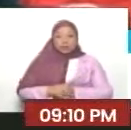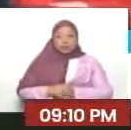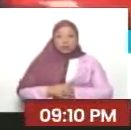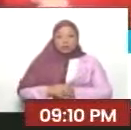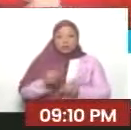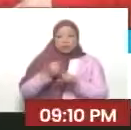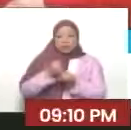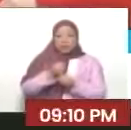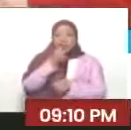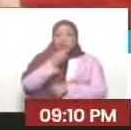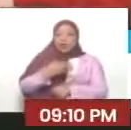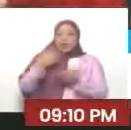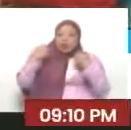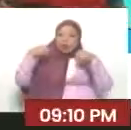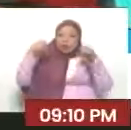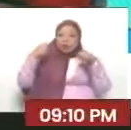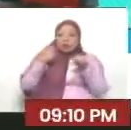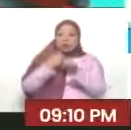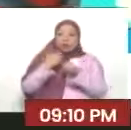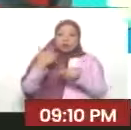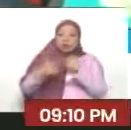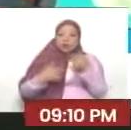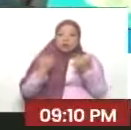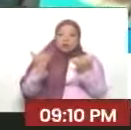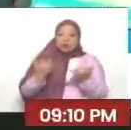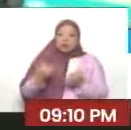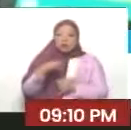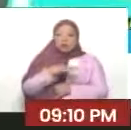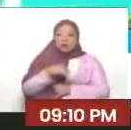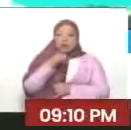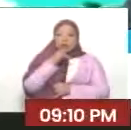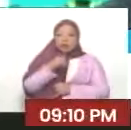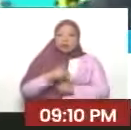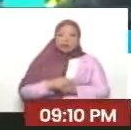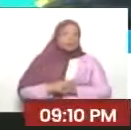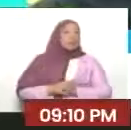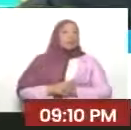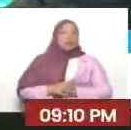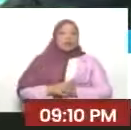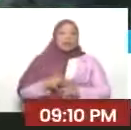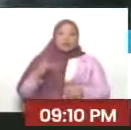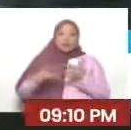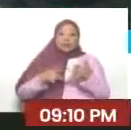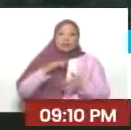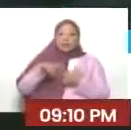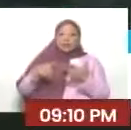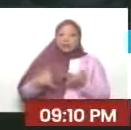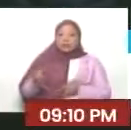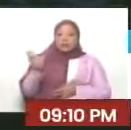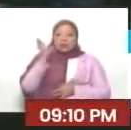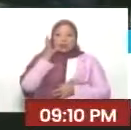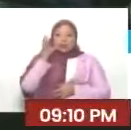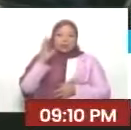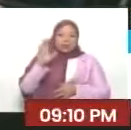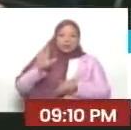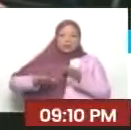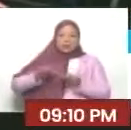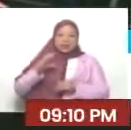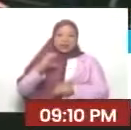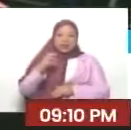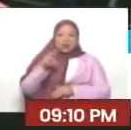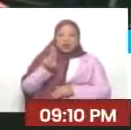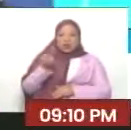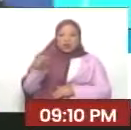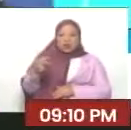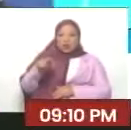Cédula de buenas prácticas, pues. Exactamente. Curiepe. Y ahora nos vamos a Caucagua. En Caucagua tenemos